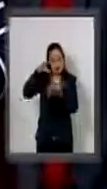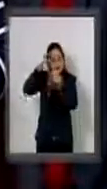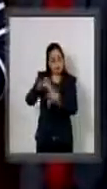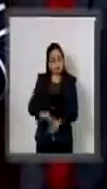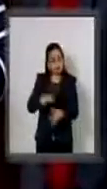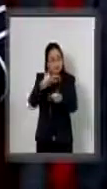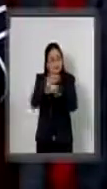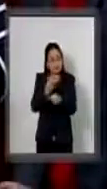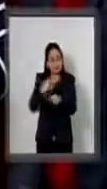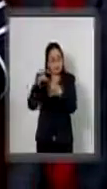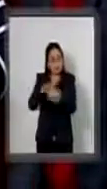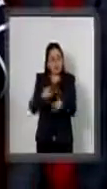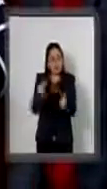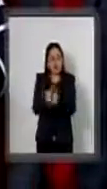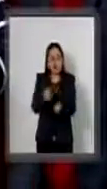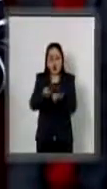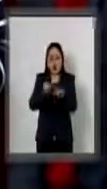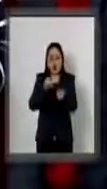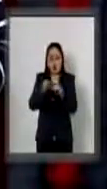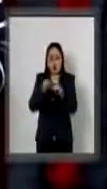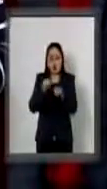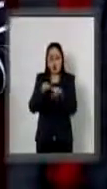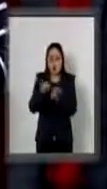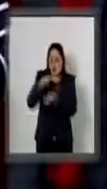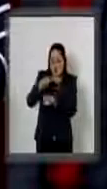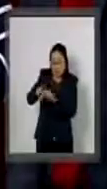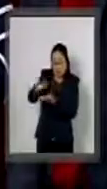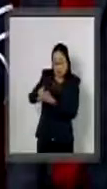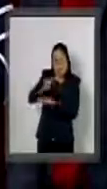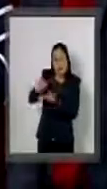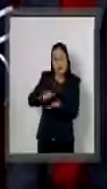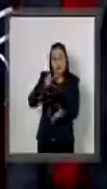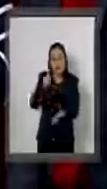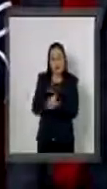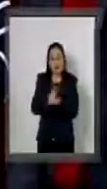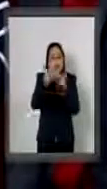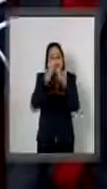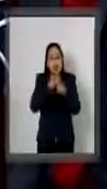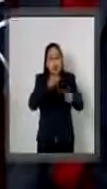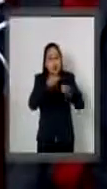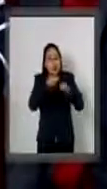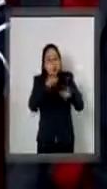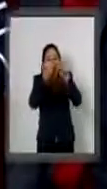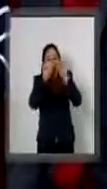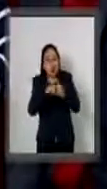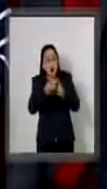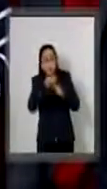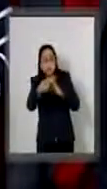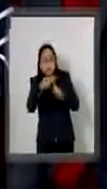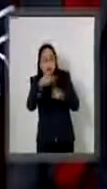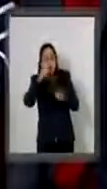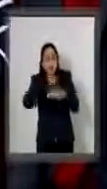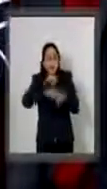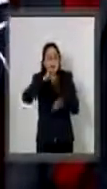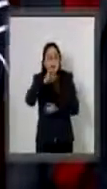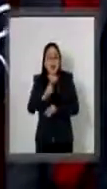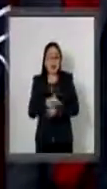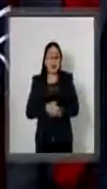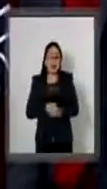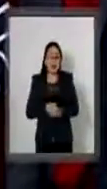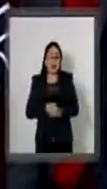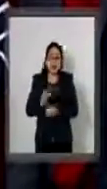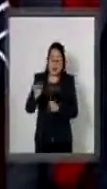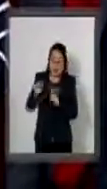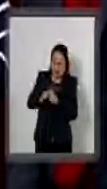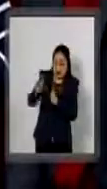a algún control, y en esta ley no hay controles, ni parlamentarios, ni